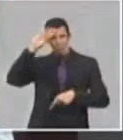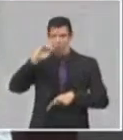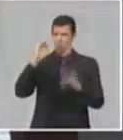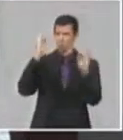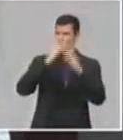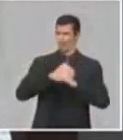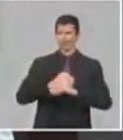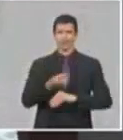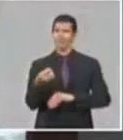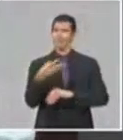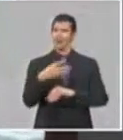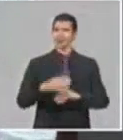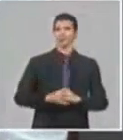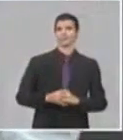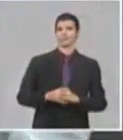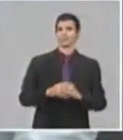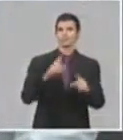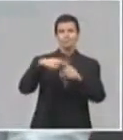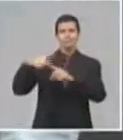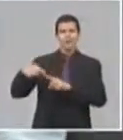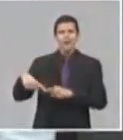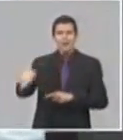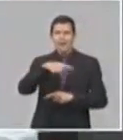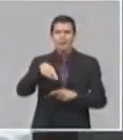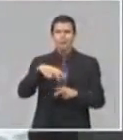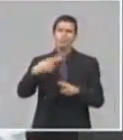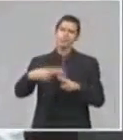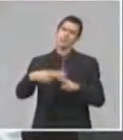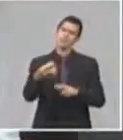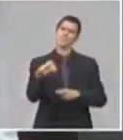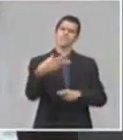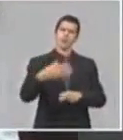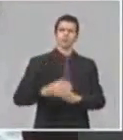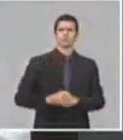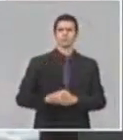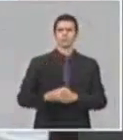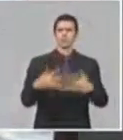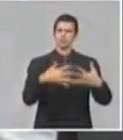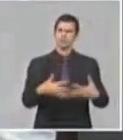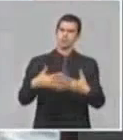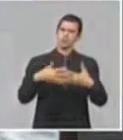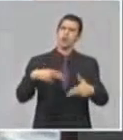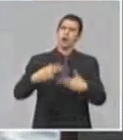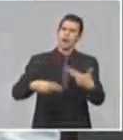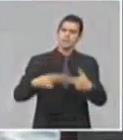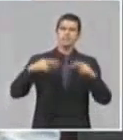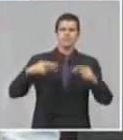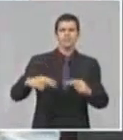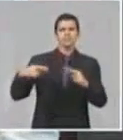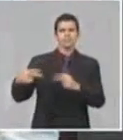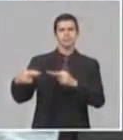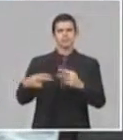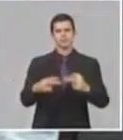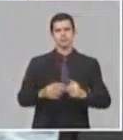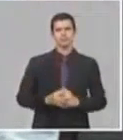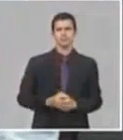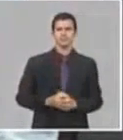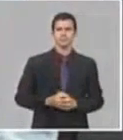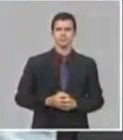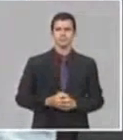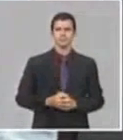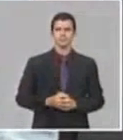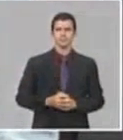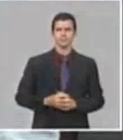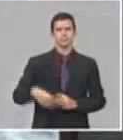enfrentado con indiscutible progreso es importante comprender que mientras más frente a londres